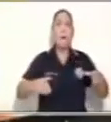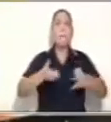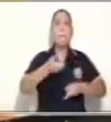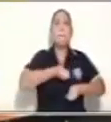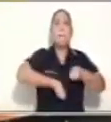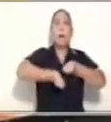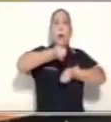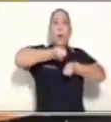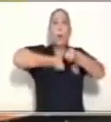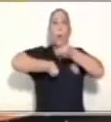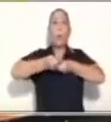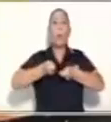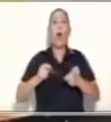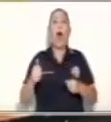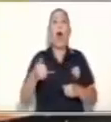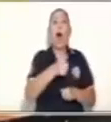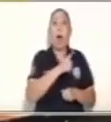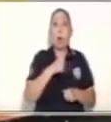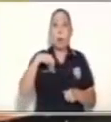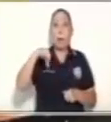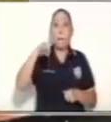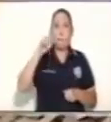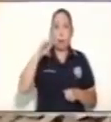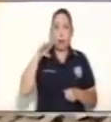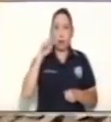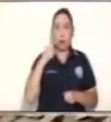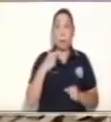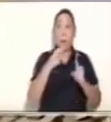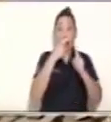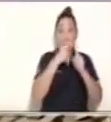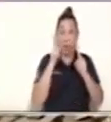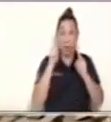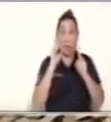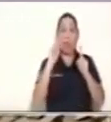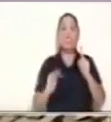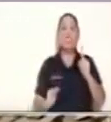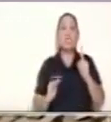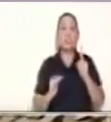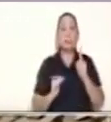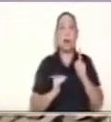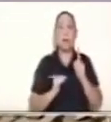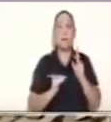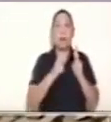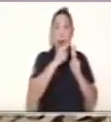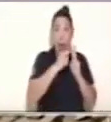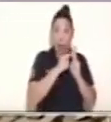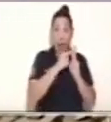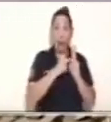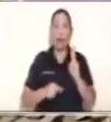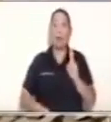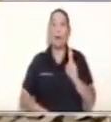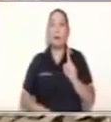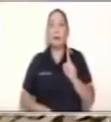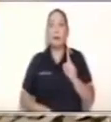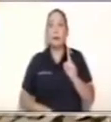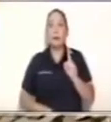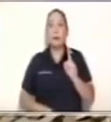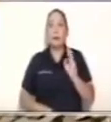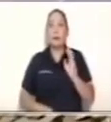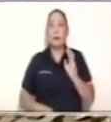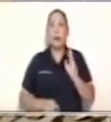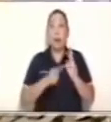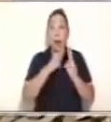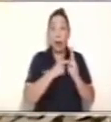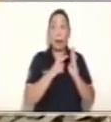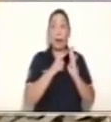5, ella era la menor, después le seguía ella, después